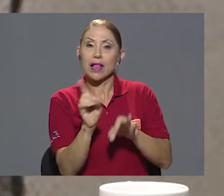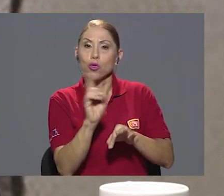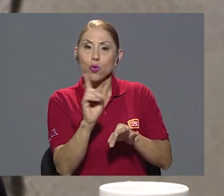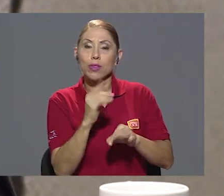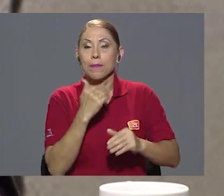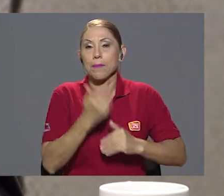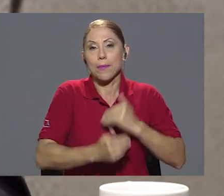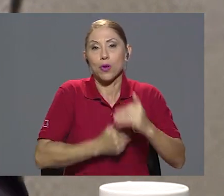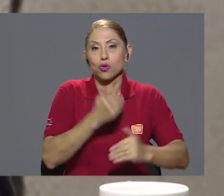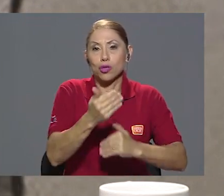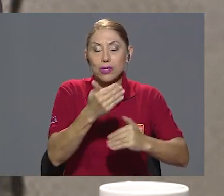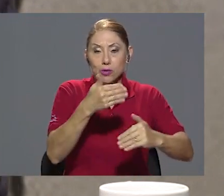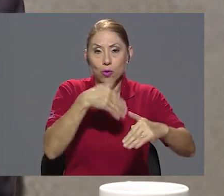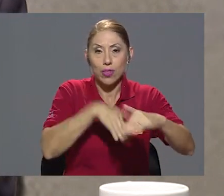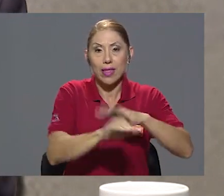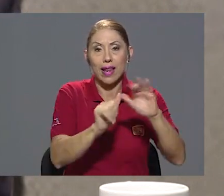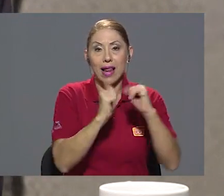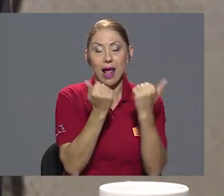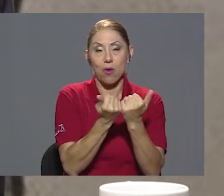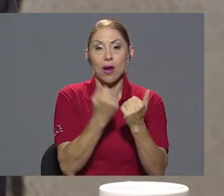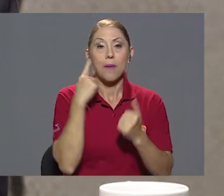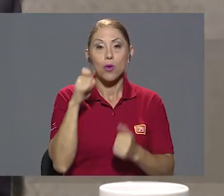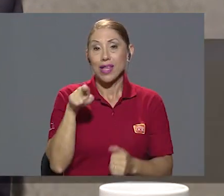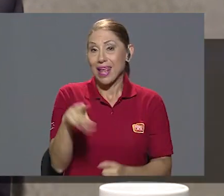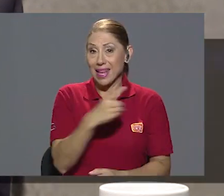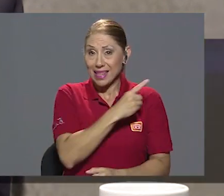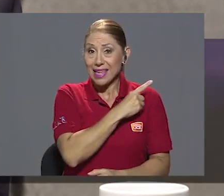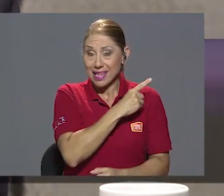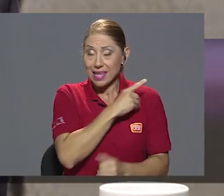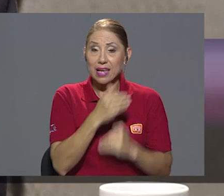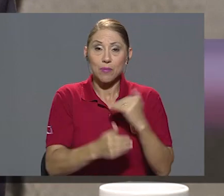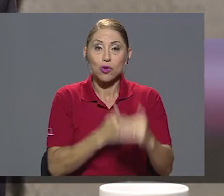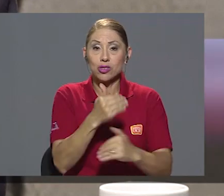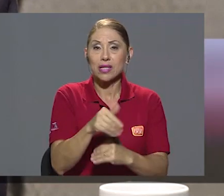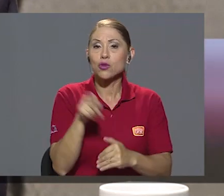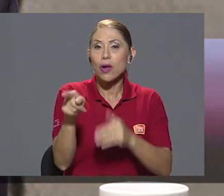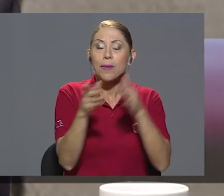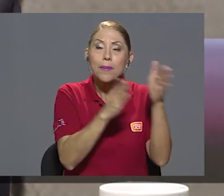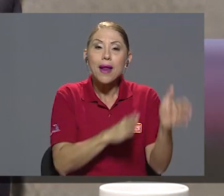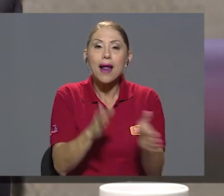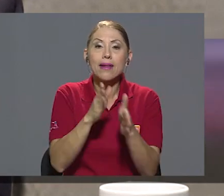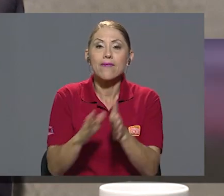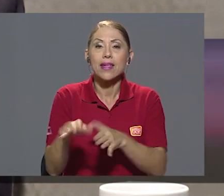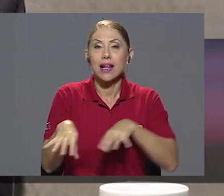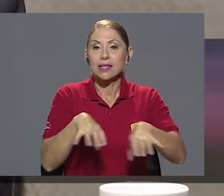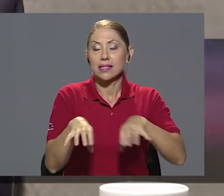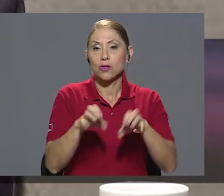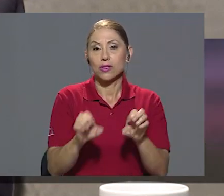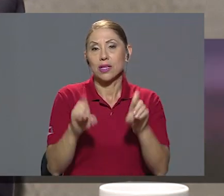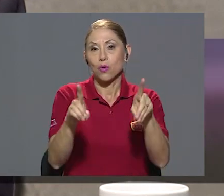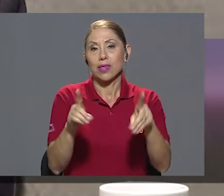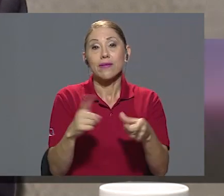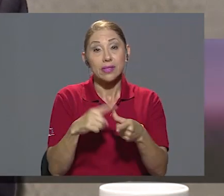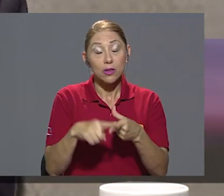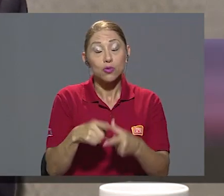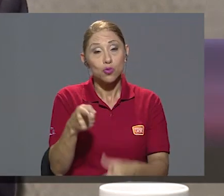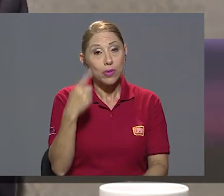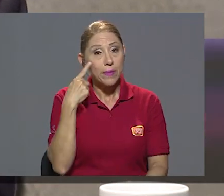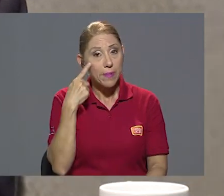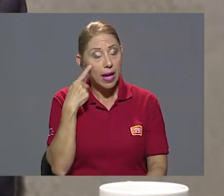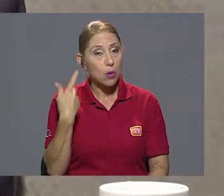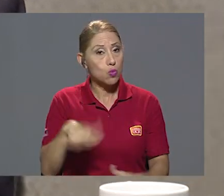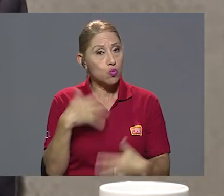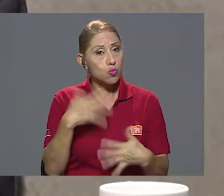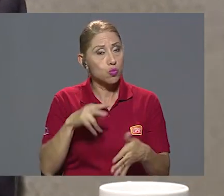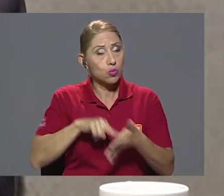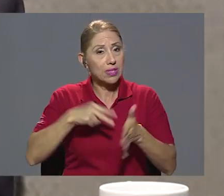aula, en términos de que él es el que dirige el proceso en general, que se planifica las acciones educativas, etc. Entonces, vean